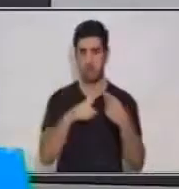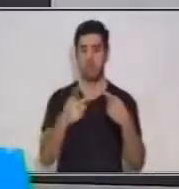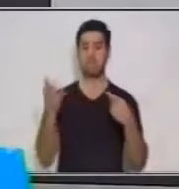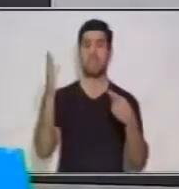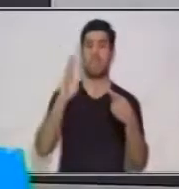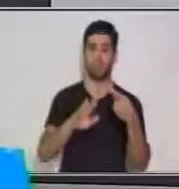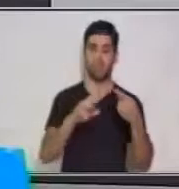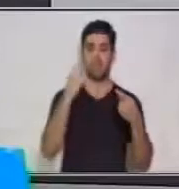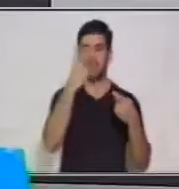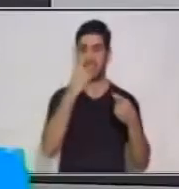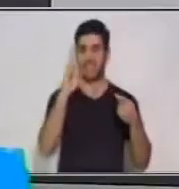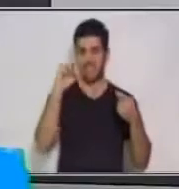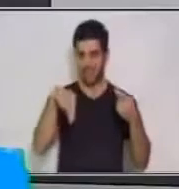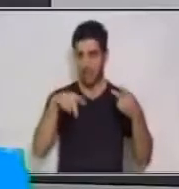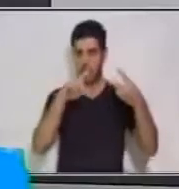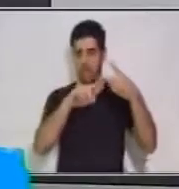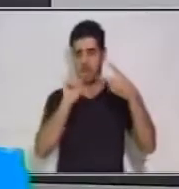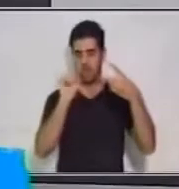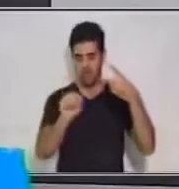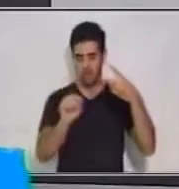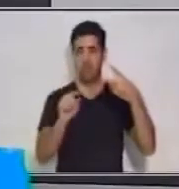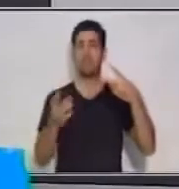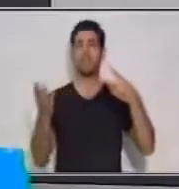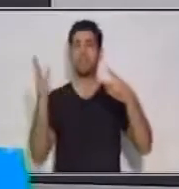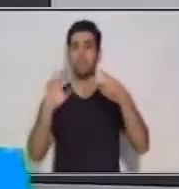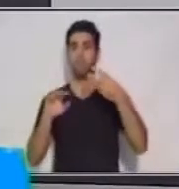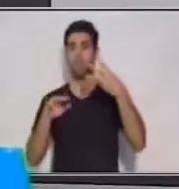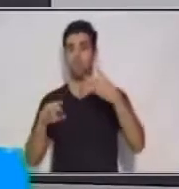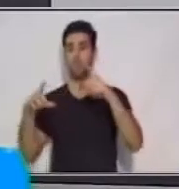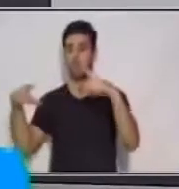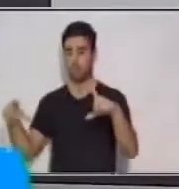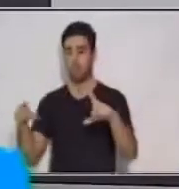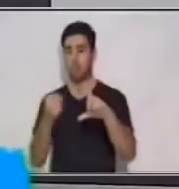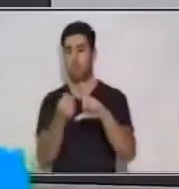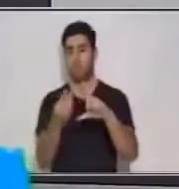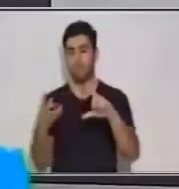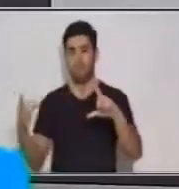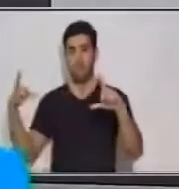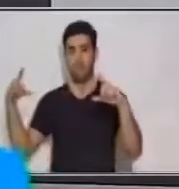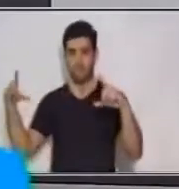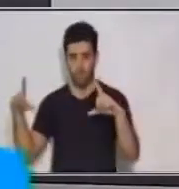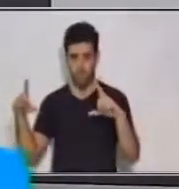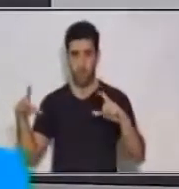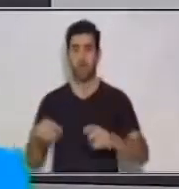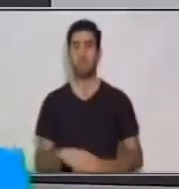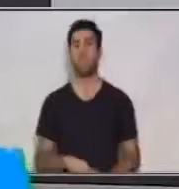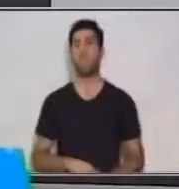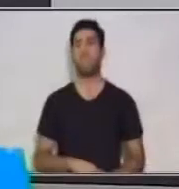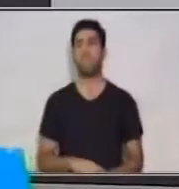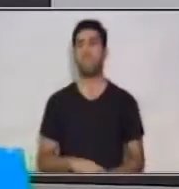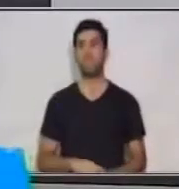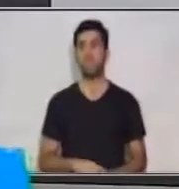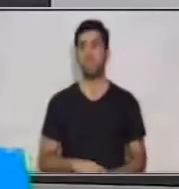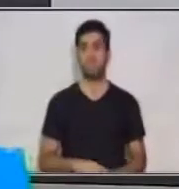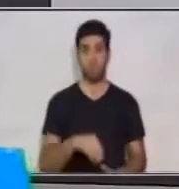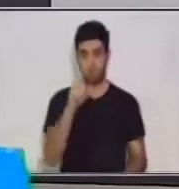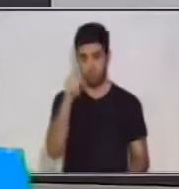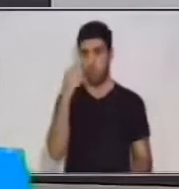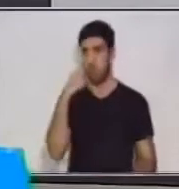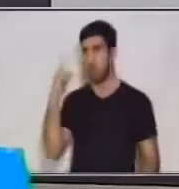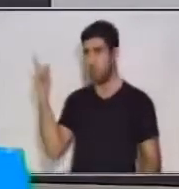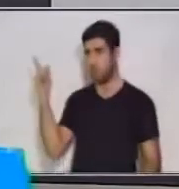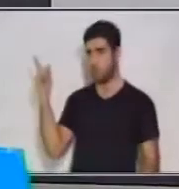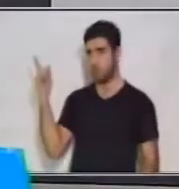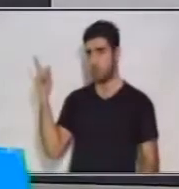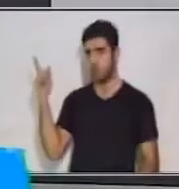función seno y luego 0.9193. En tu pantalla de calculadora debe aparecer así la